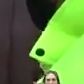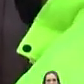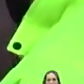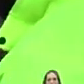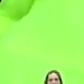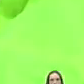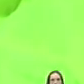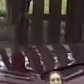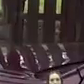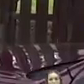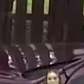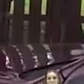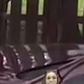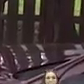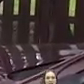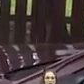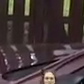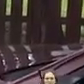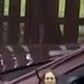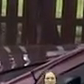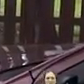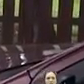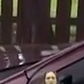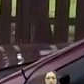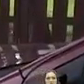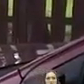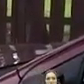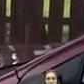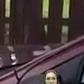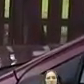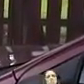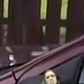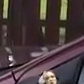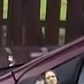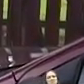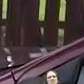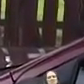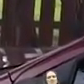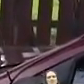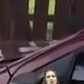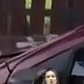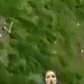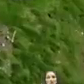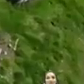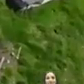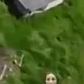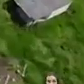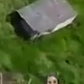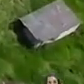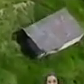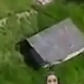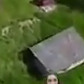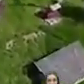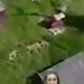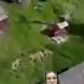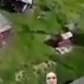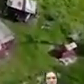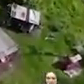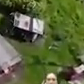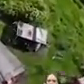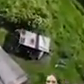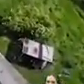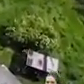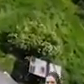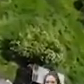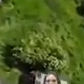de prueba. Debido a que las autoridades encontraron el 12 de febrero de ese año en una finca de su propiedad ubicada en Huasca,